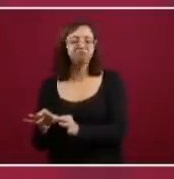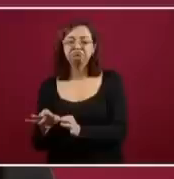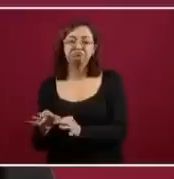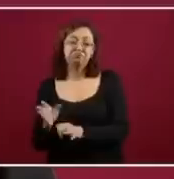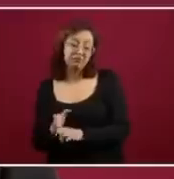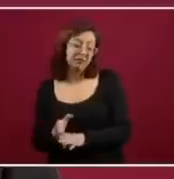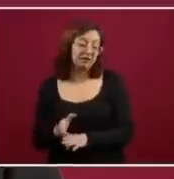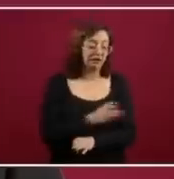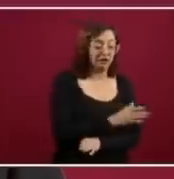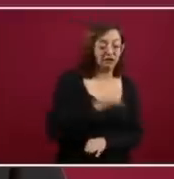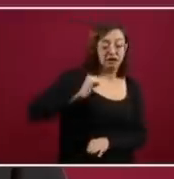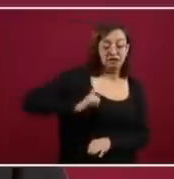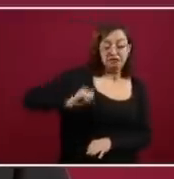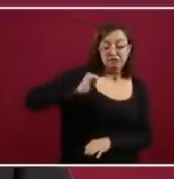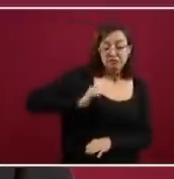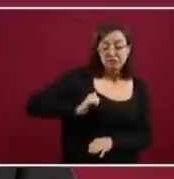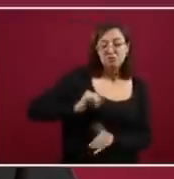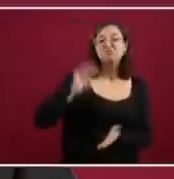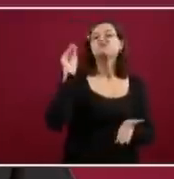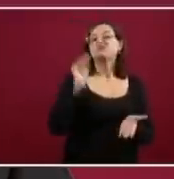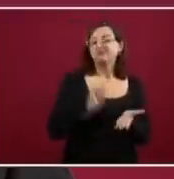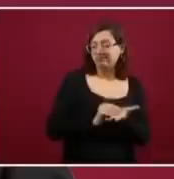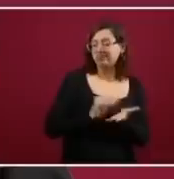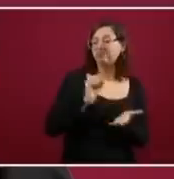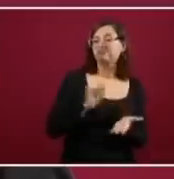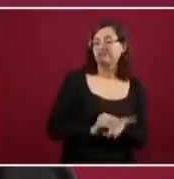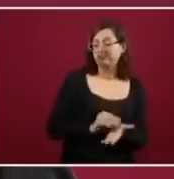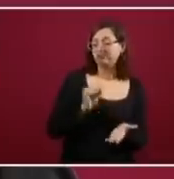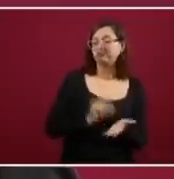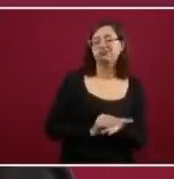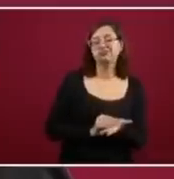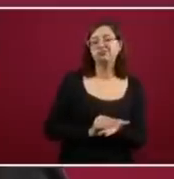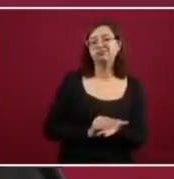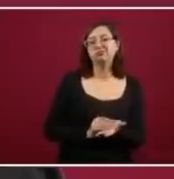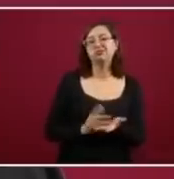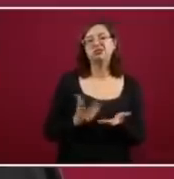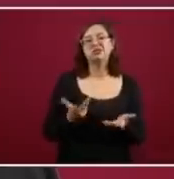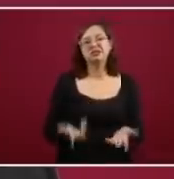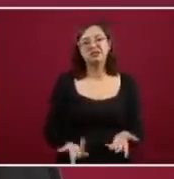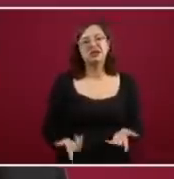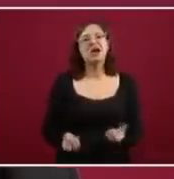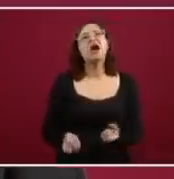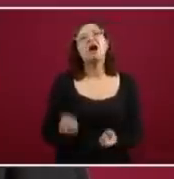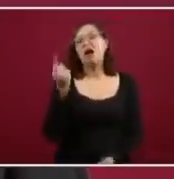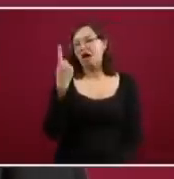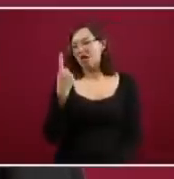entonces hay prácticas antidemocráticas